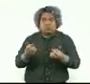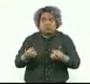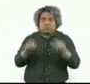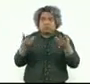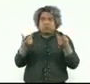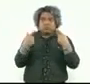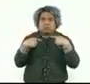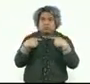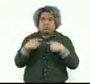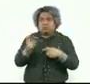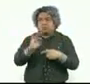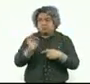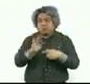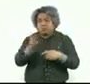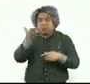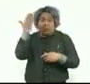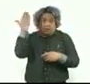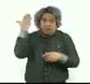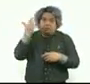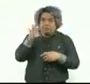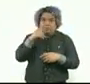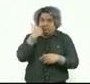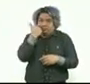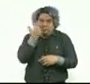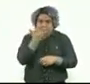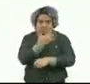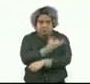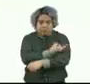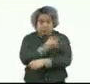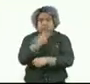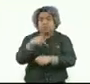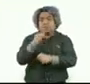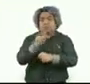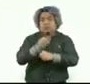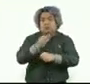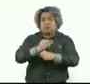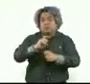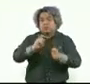que han tomado conciencia y están acudiendo?